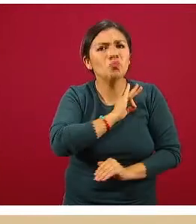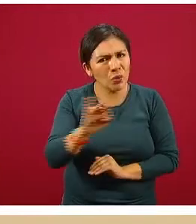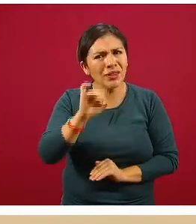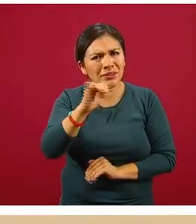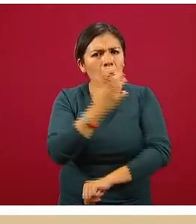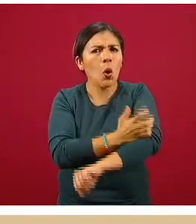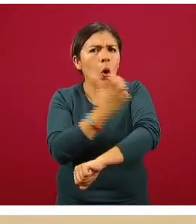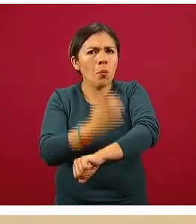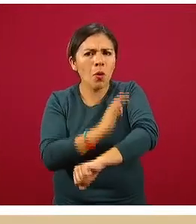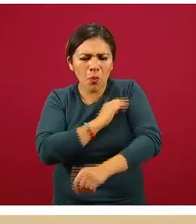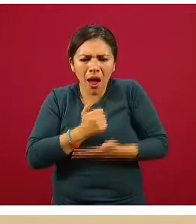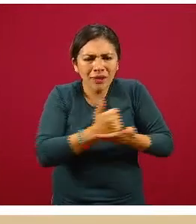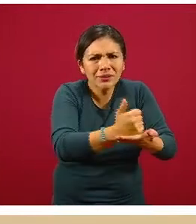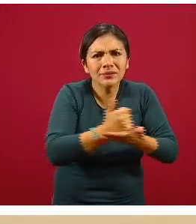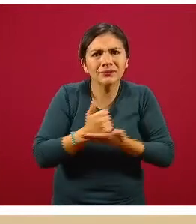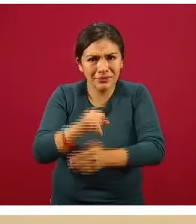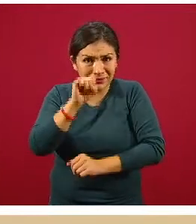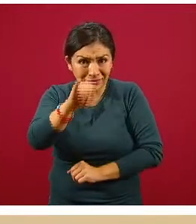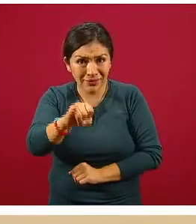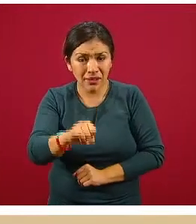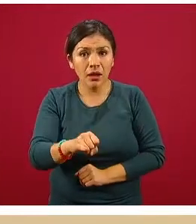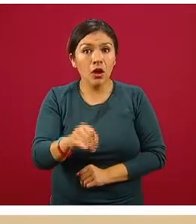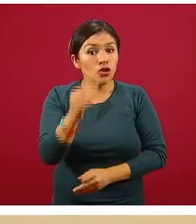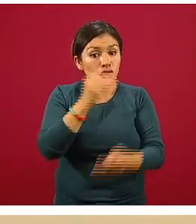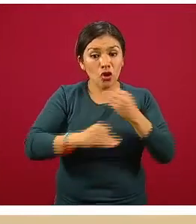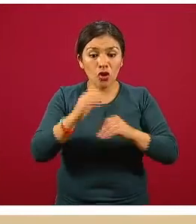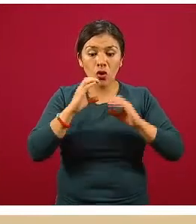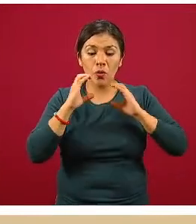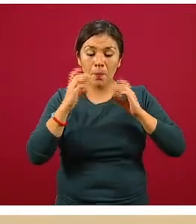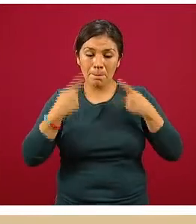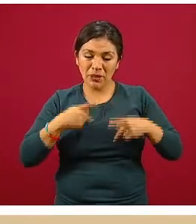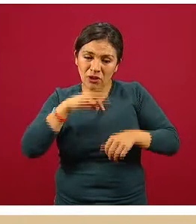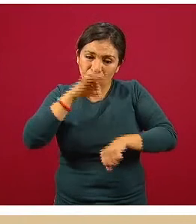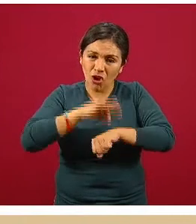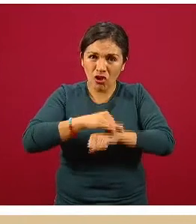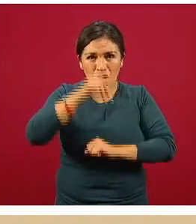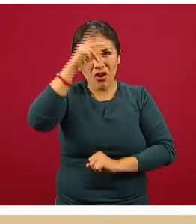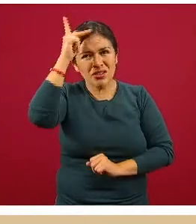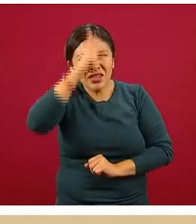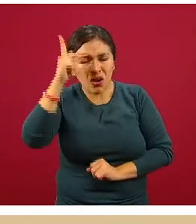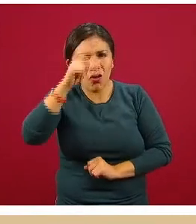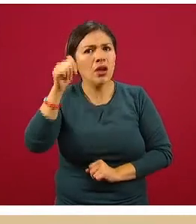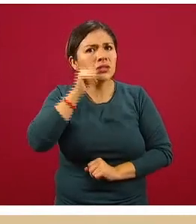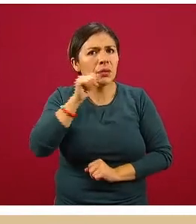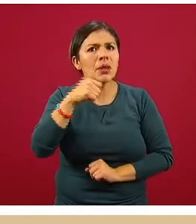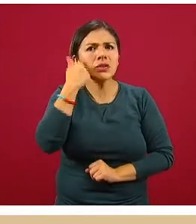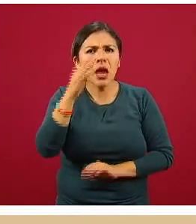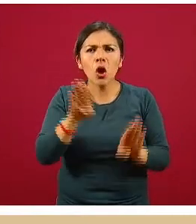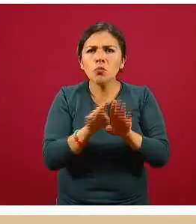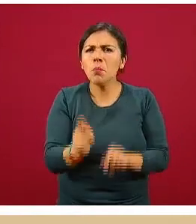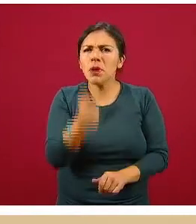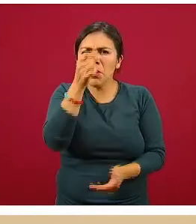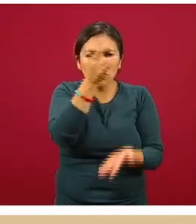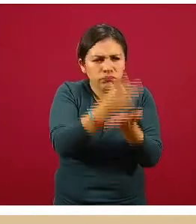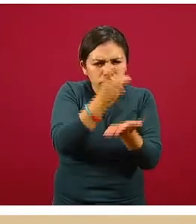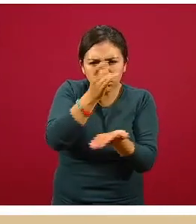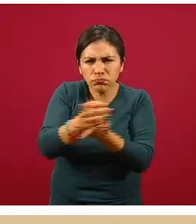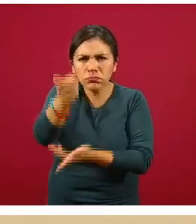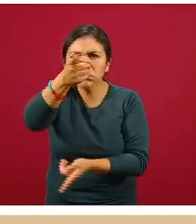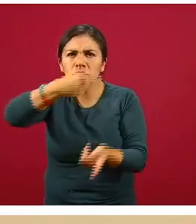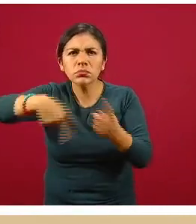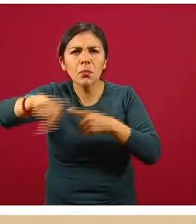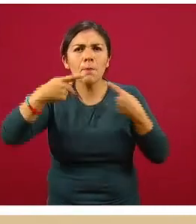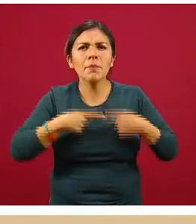podemos ayudar. Todos los que nos dedicamos a la salud mental siempre tratamos de identificar en el personal de